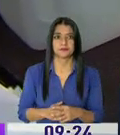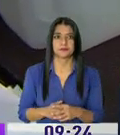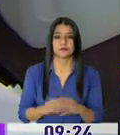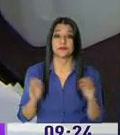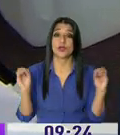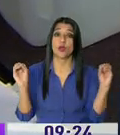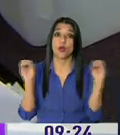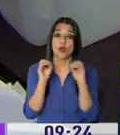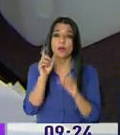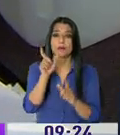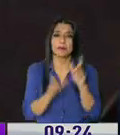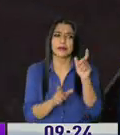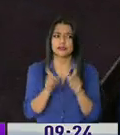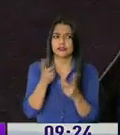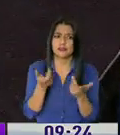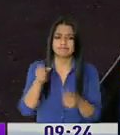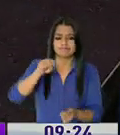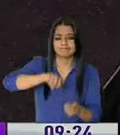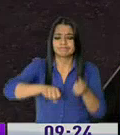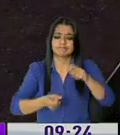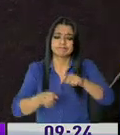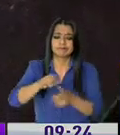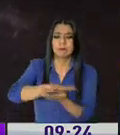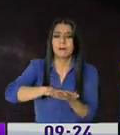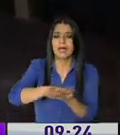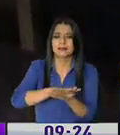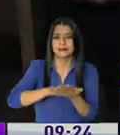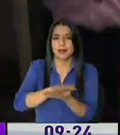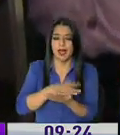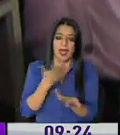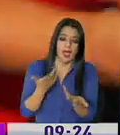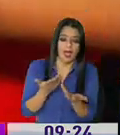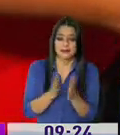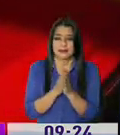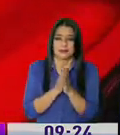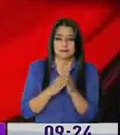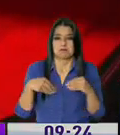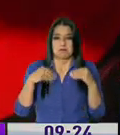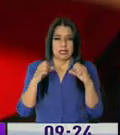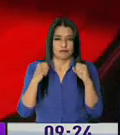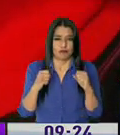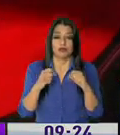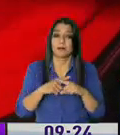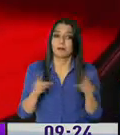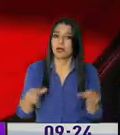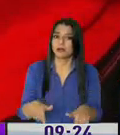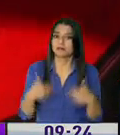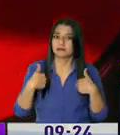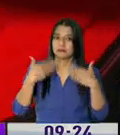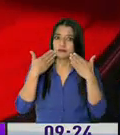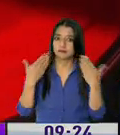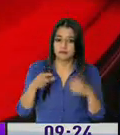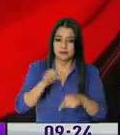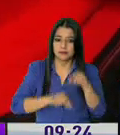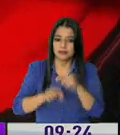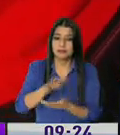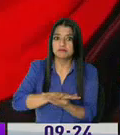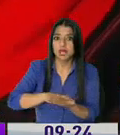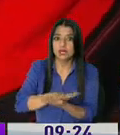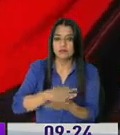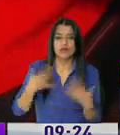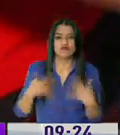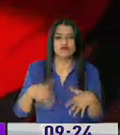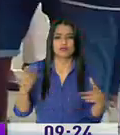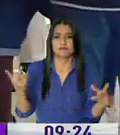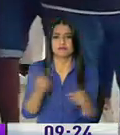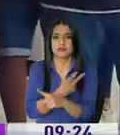hay quienes los mezclan para que supuestamente sean más efectivos, desconociendo que esto puede causar un